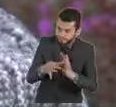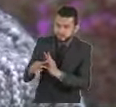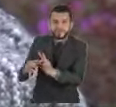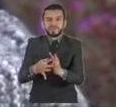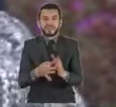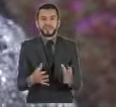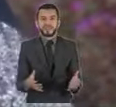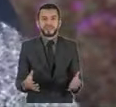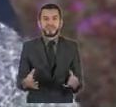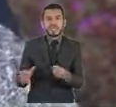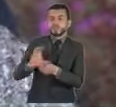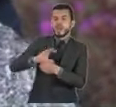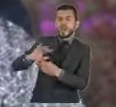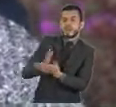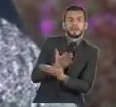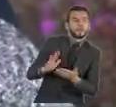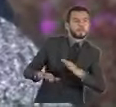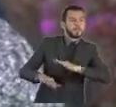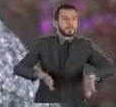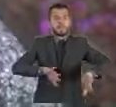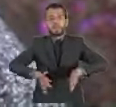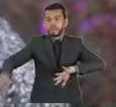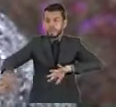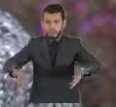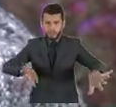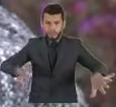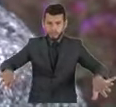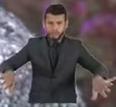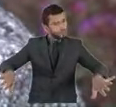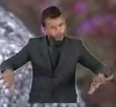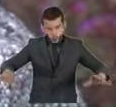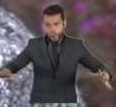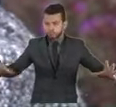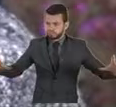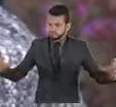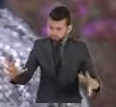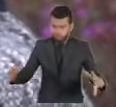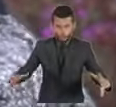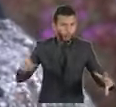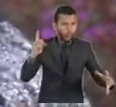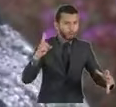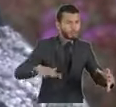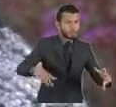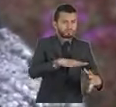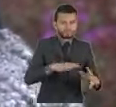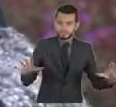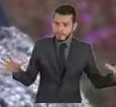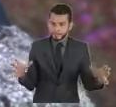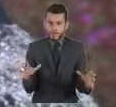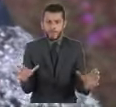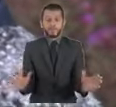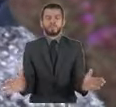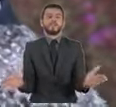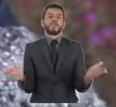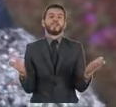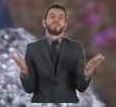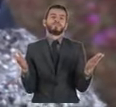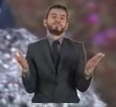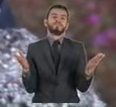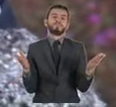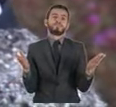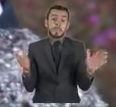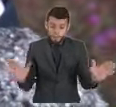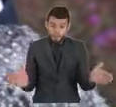tener ciudades distintas pasa por tener una mejor ruralidad, no solamente una